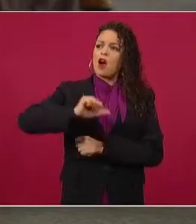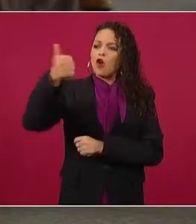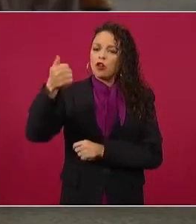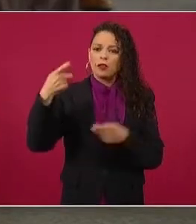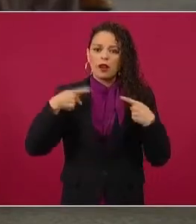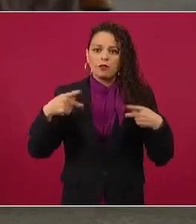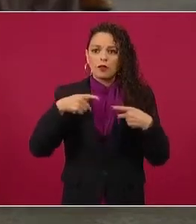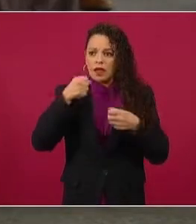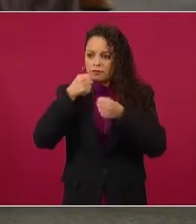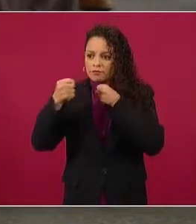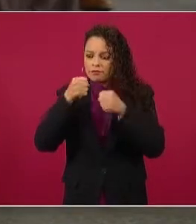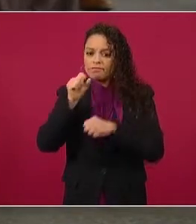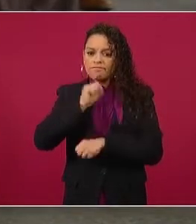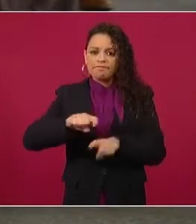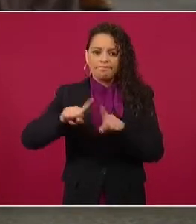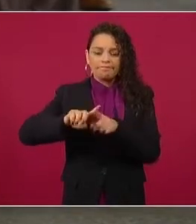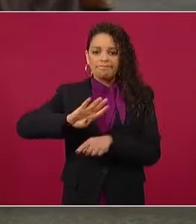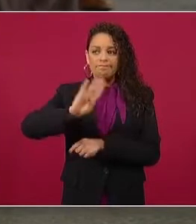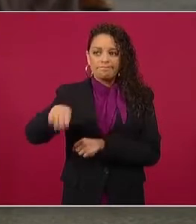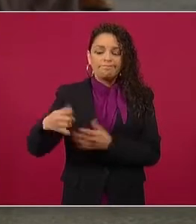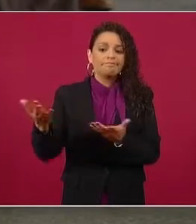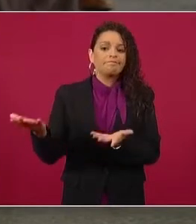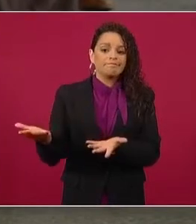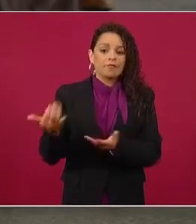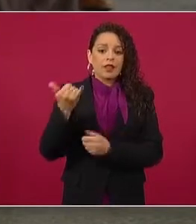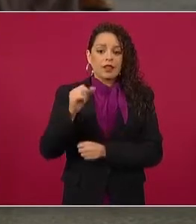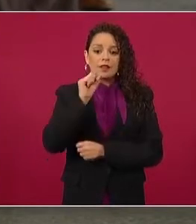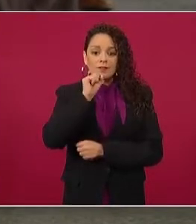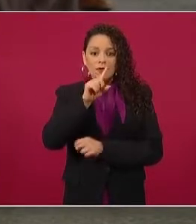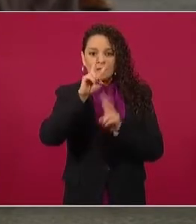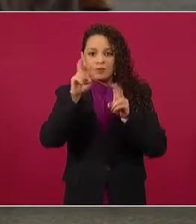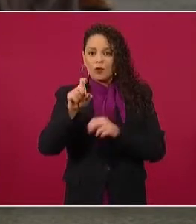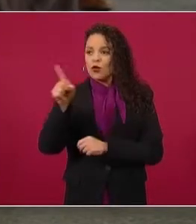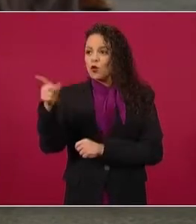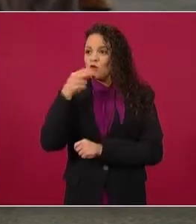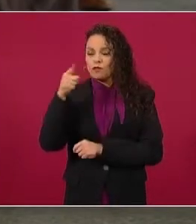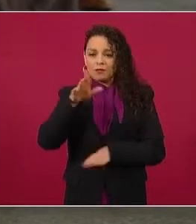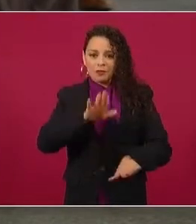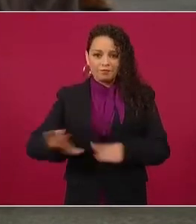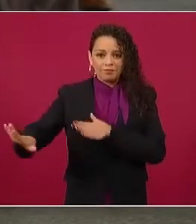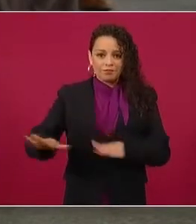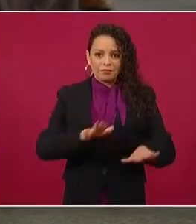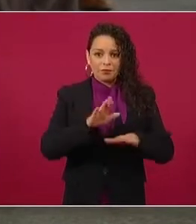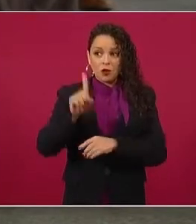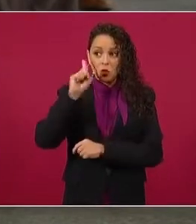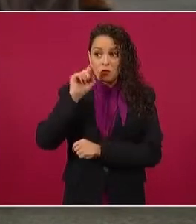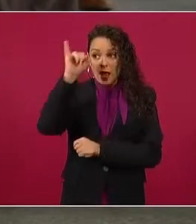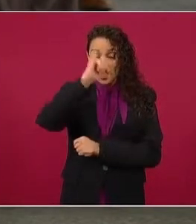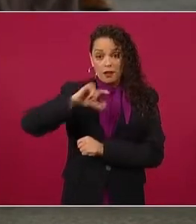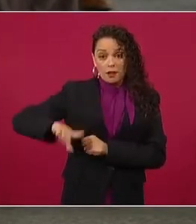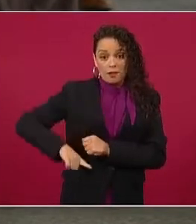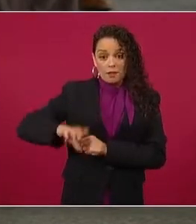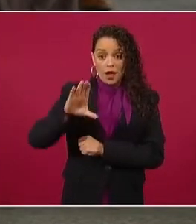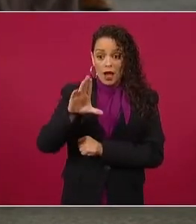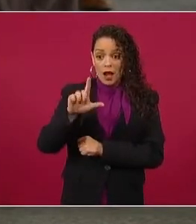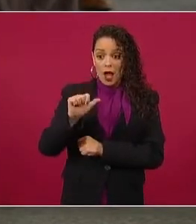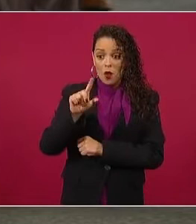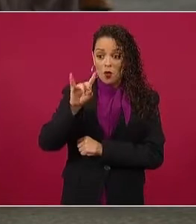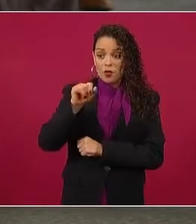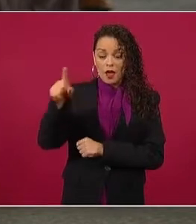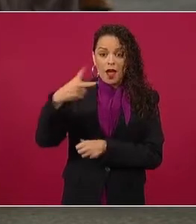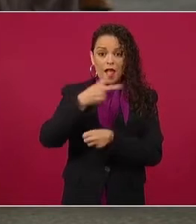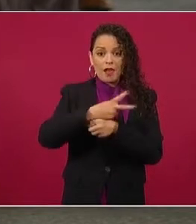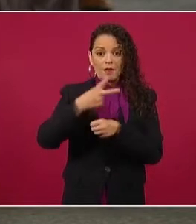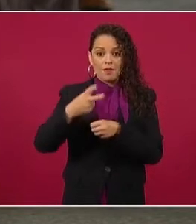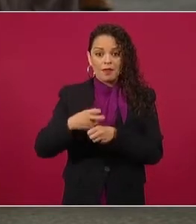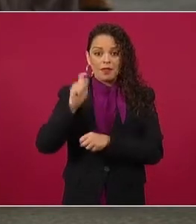periodistas? Y también respecto al tema del patinador, pues recordar que la jefa de gobierno, Claudia Sheinbaum, fue la que lo invitó a un